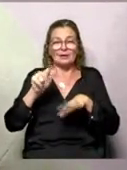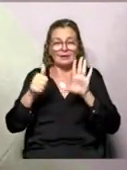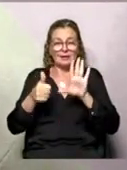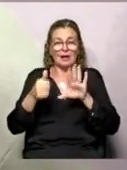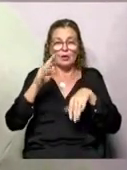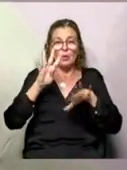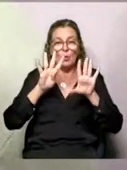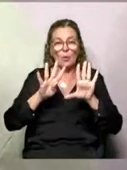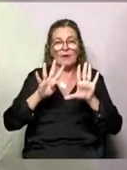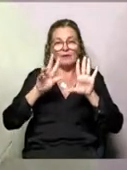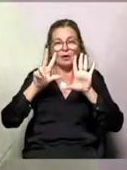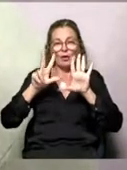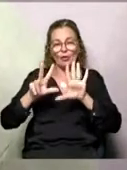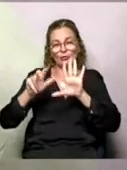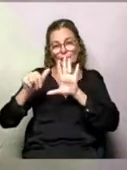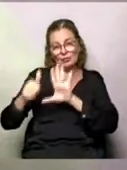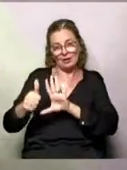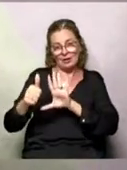098-416-986.